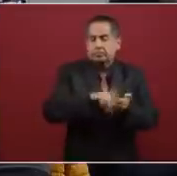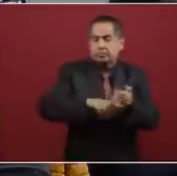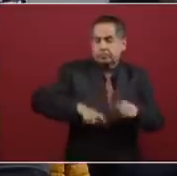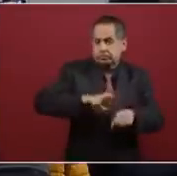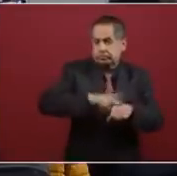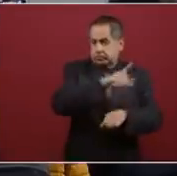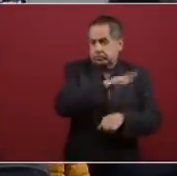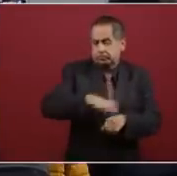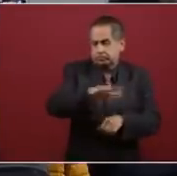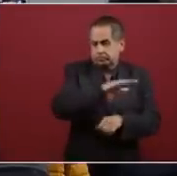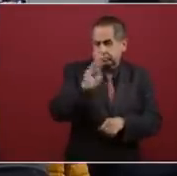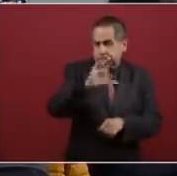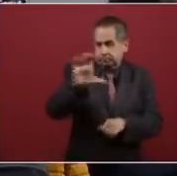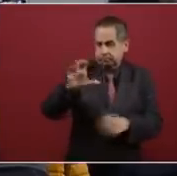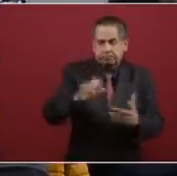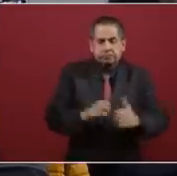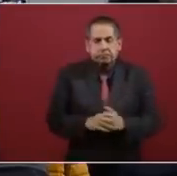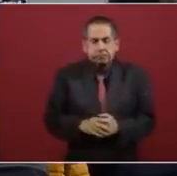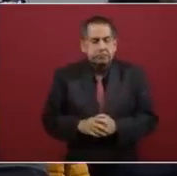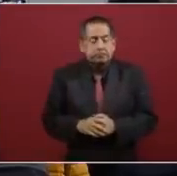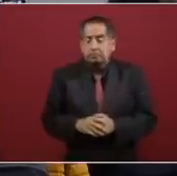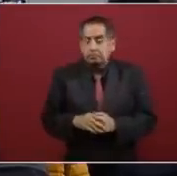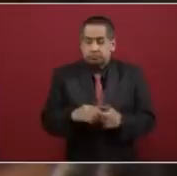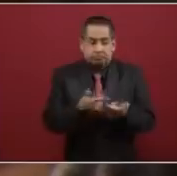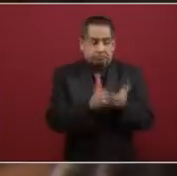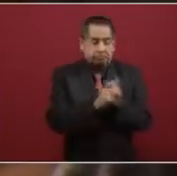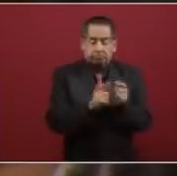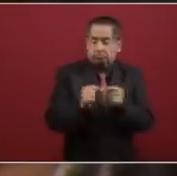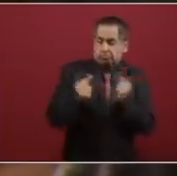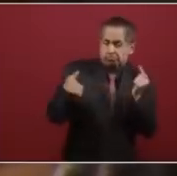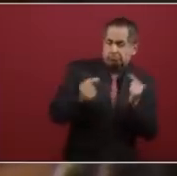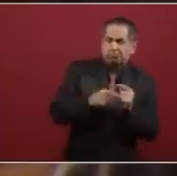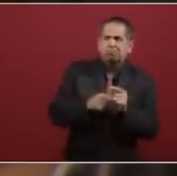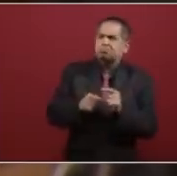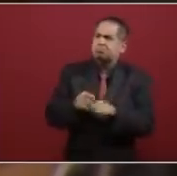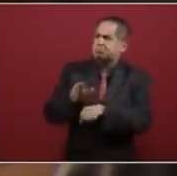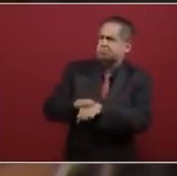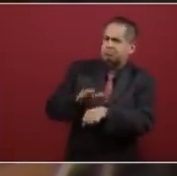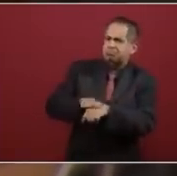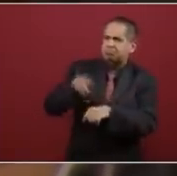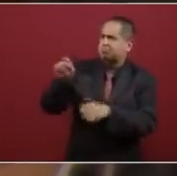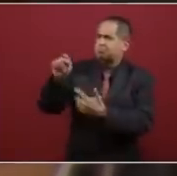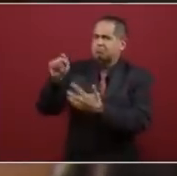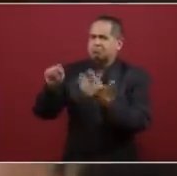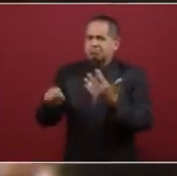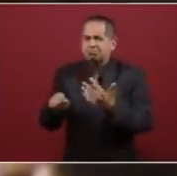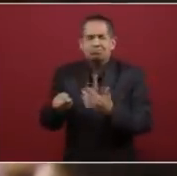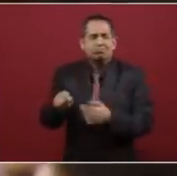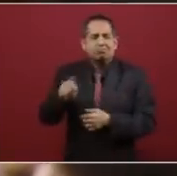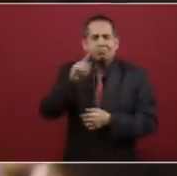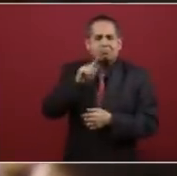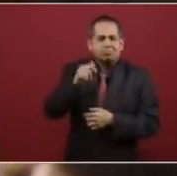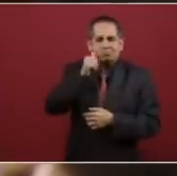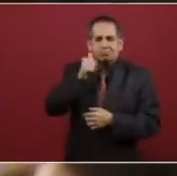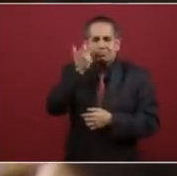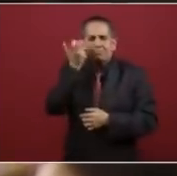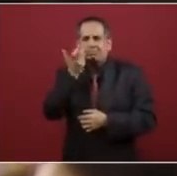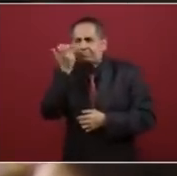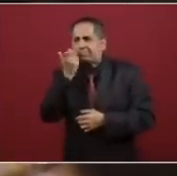oposición dijo que este caso comprueba de que todos las demás figuras, los delegados, van a estar buscando igual un